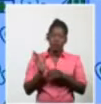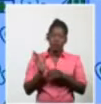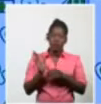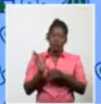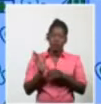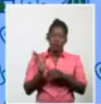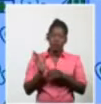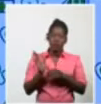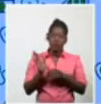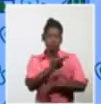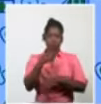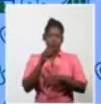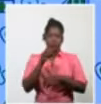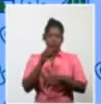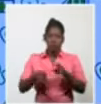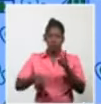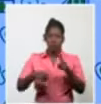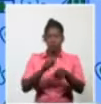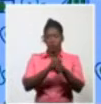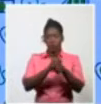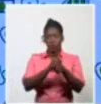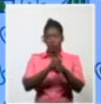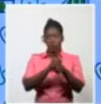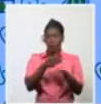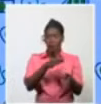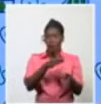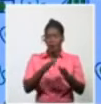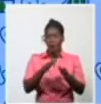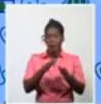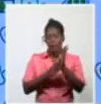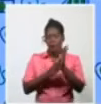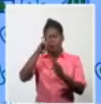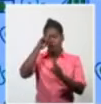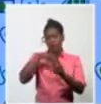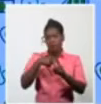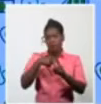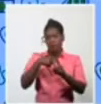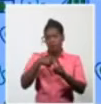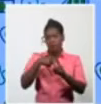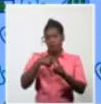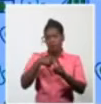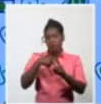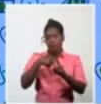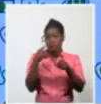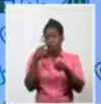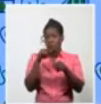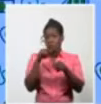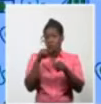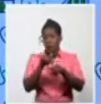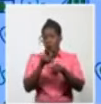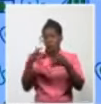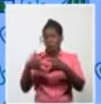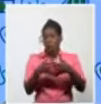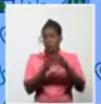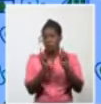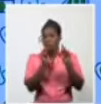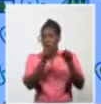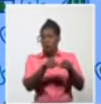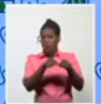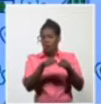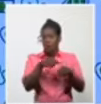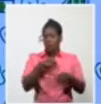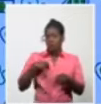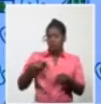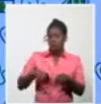COVID-19 para el mes de septiembre, donde posicionan a los Estados Unidos de América, China y Reino Unido como los países